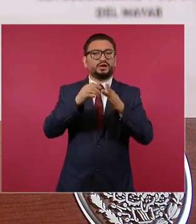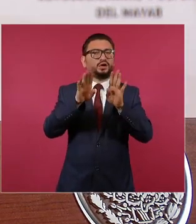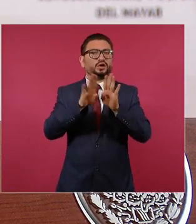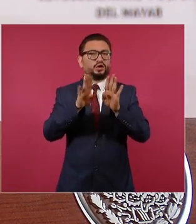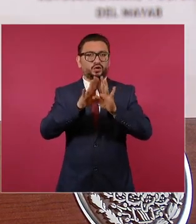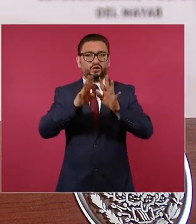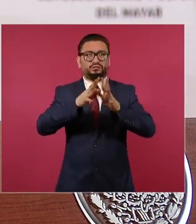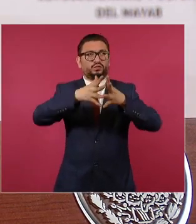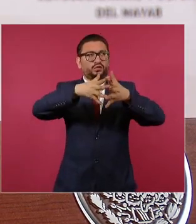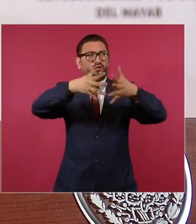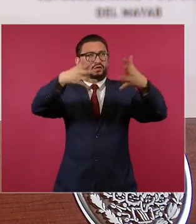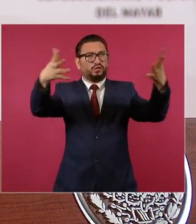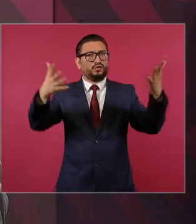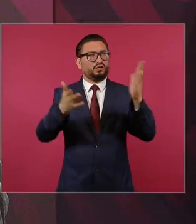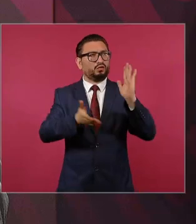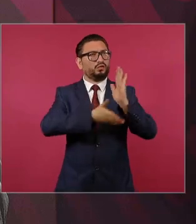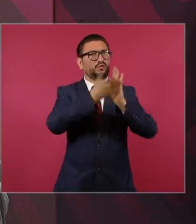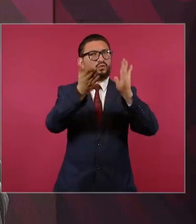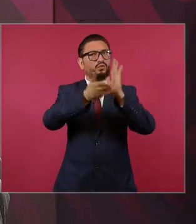grandes obras,